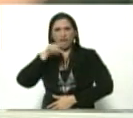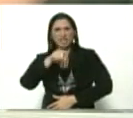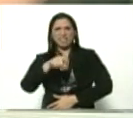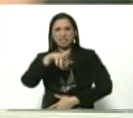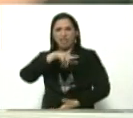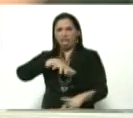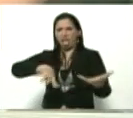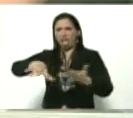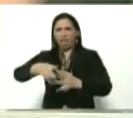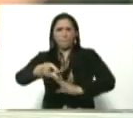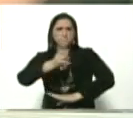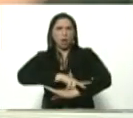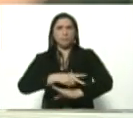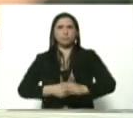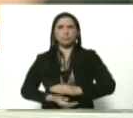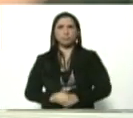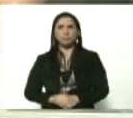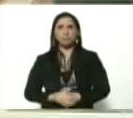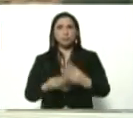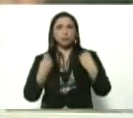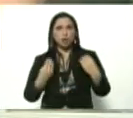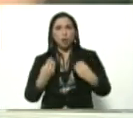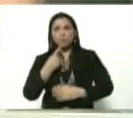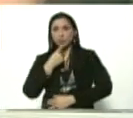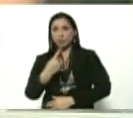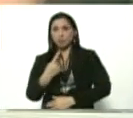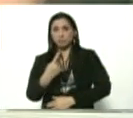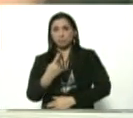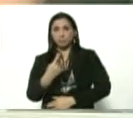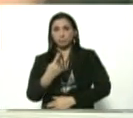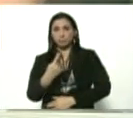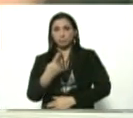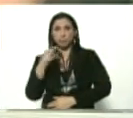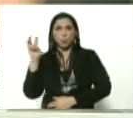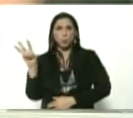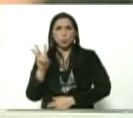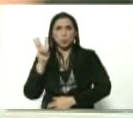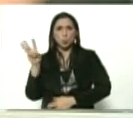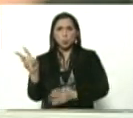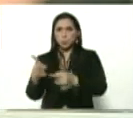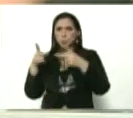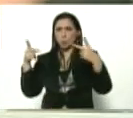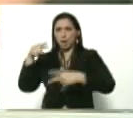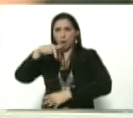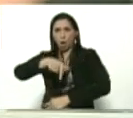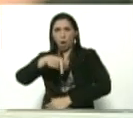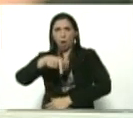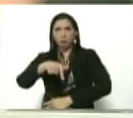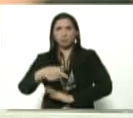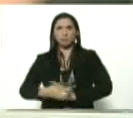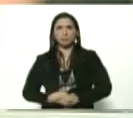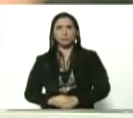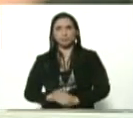desastre. Como lo califica el Washington Post hoy,